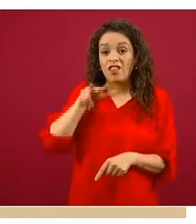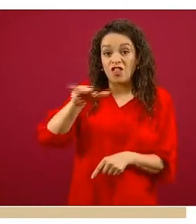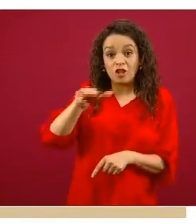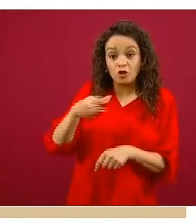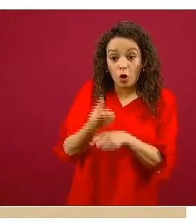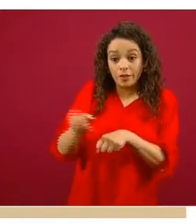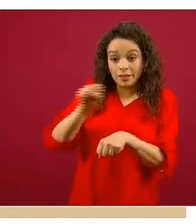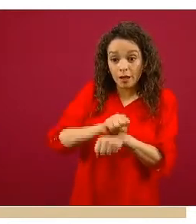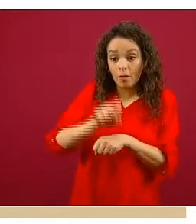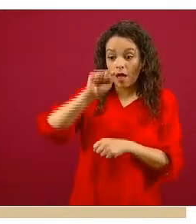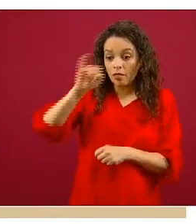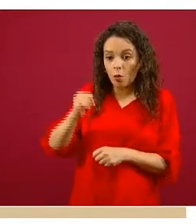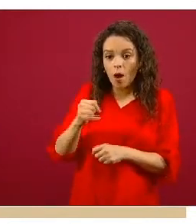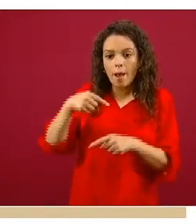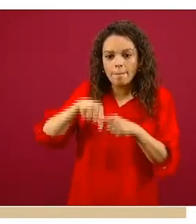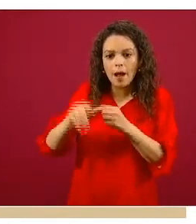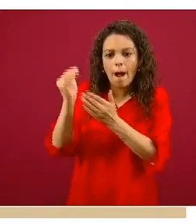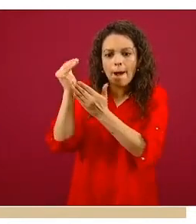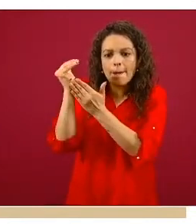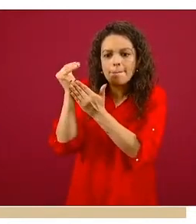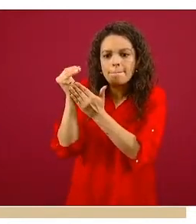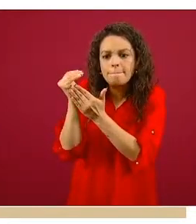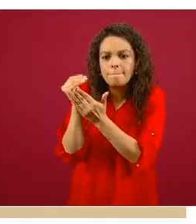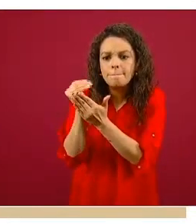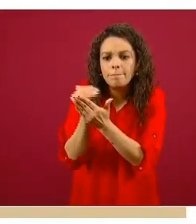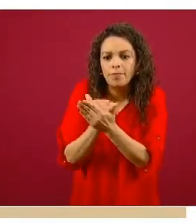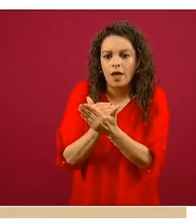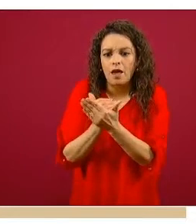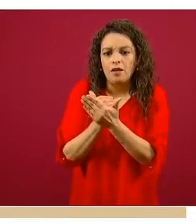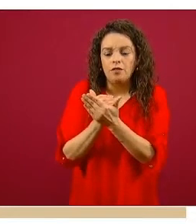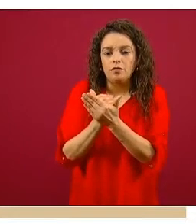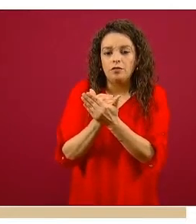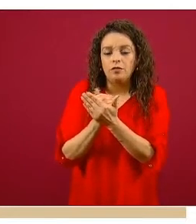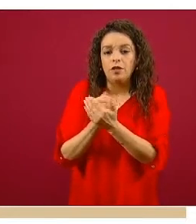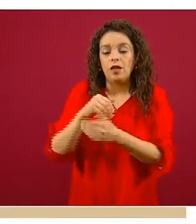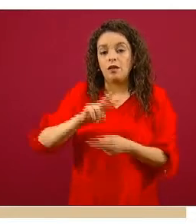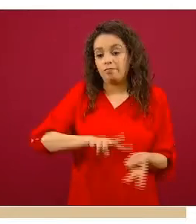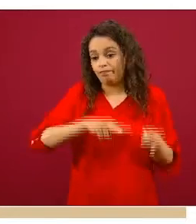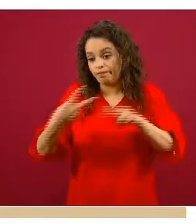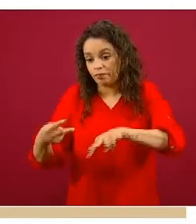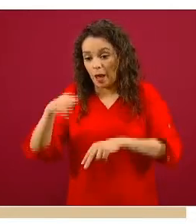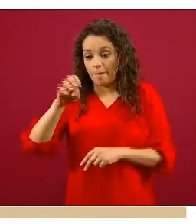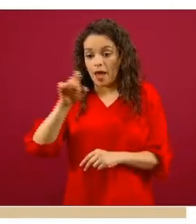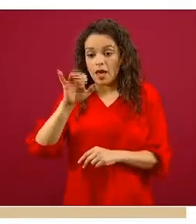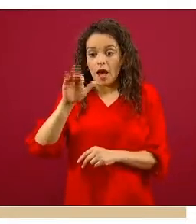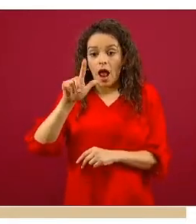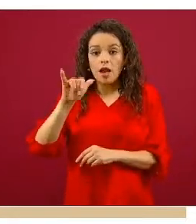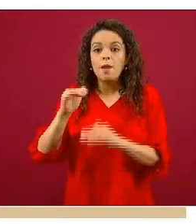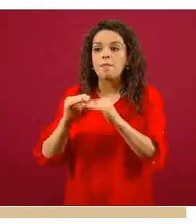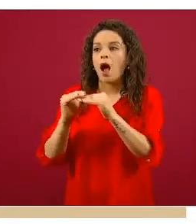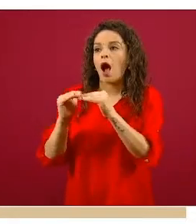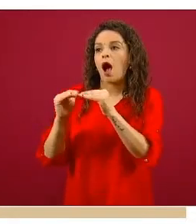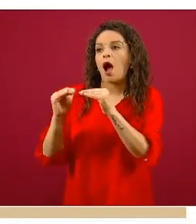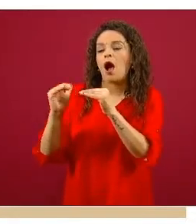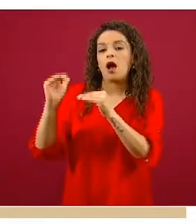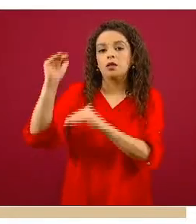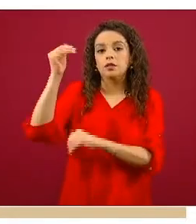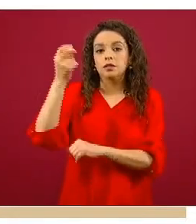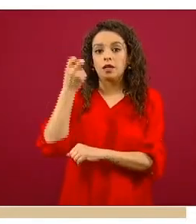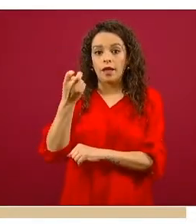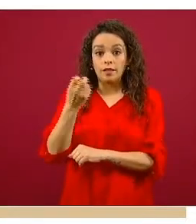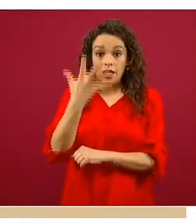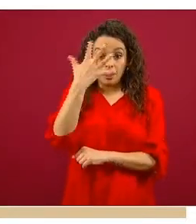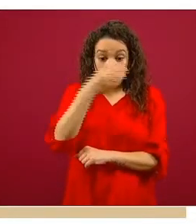Tijuana empieza a disminuir, Mexicali continúa incrementándose, y de los 5 municipios ha sido el que